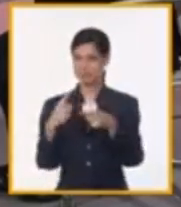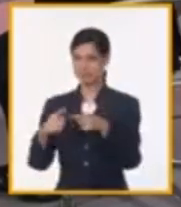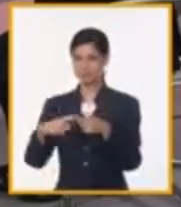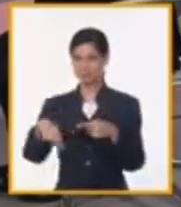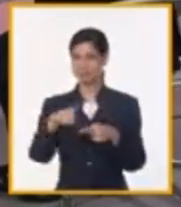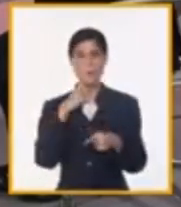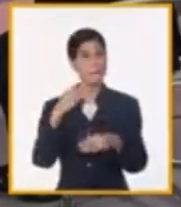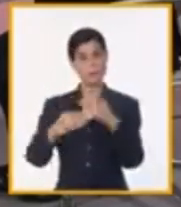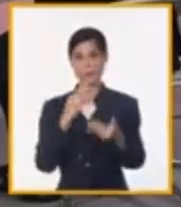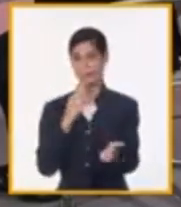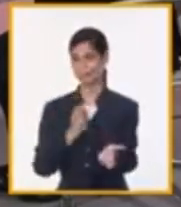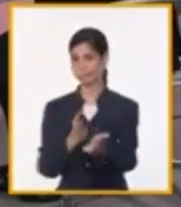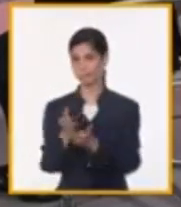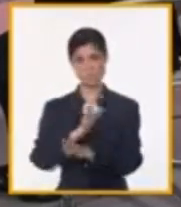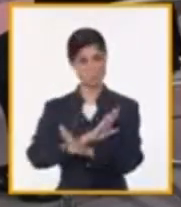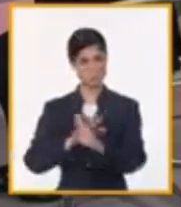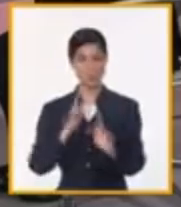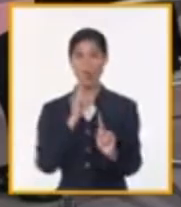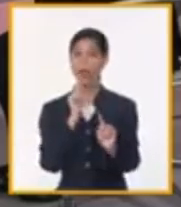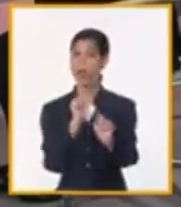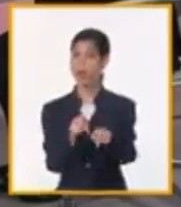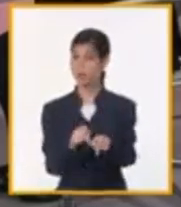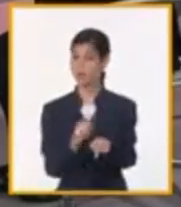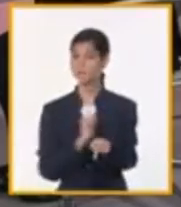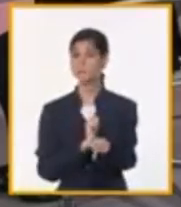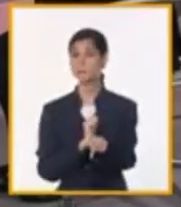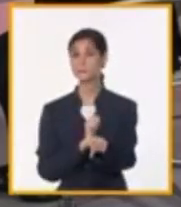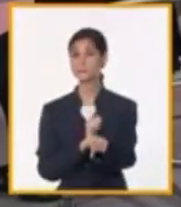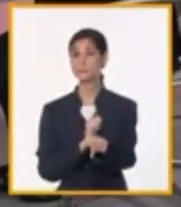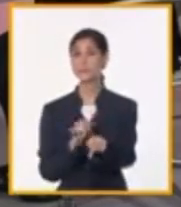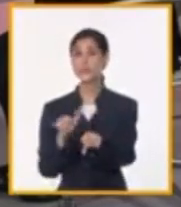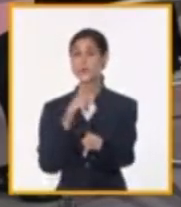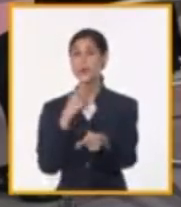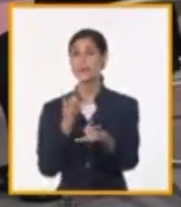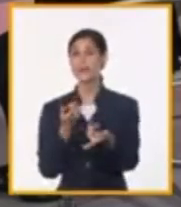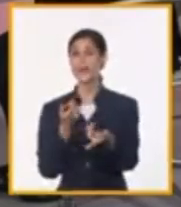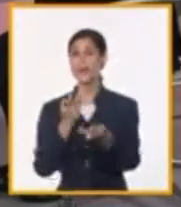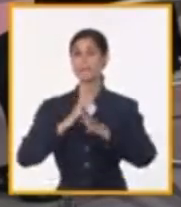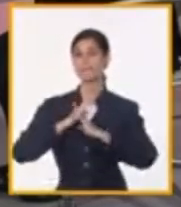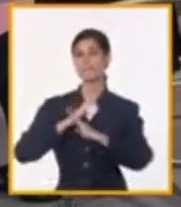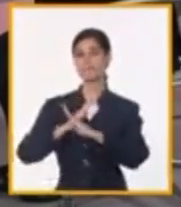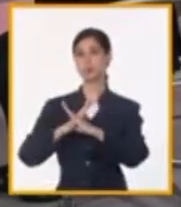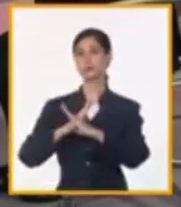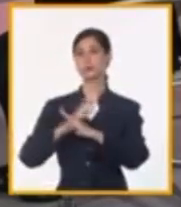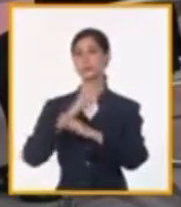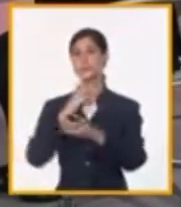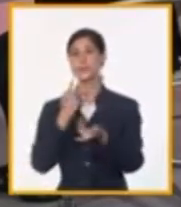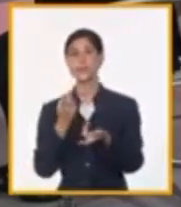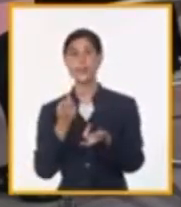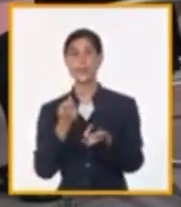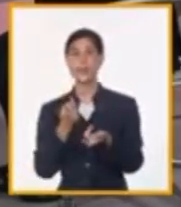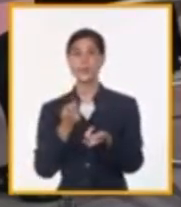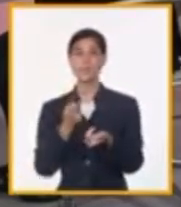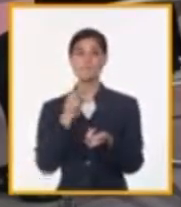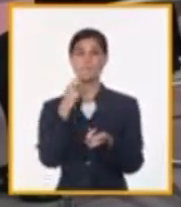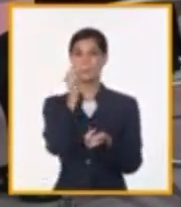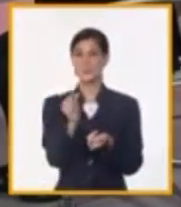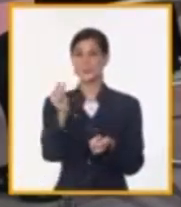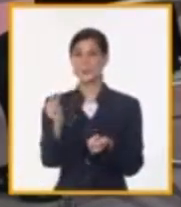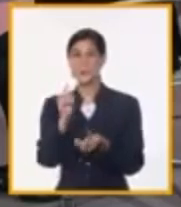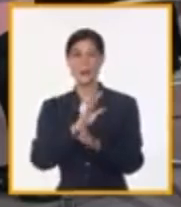eso sí son eh absolutos una censura brutal a sus propios medios y acaban